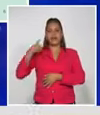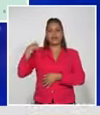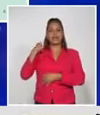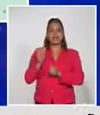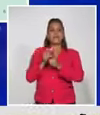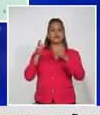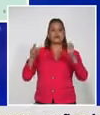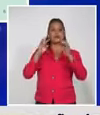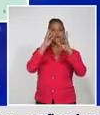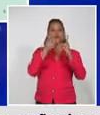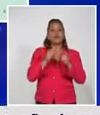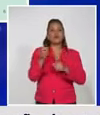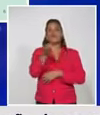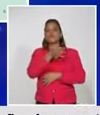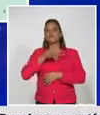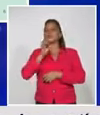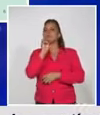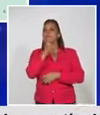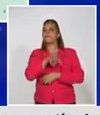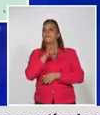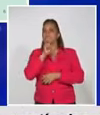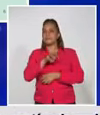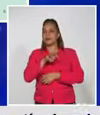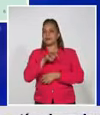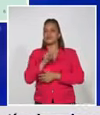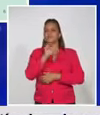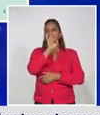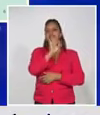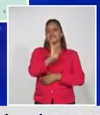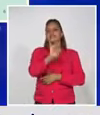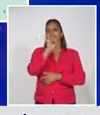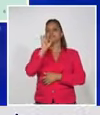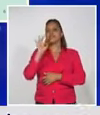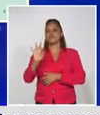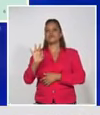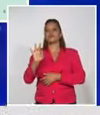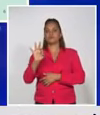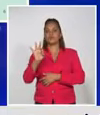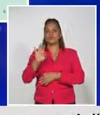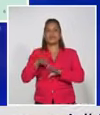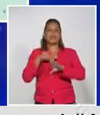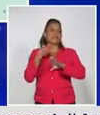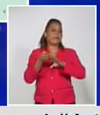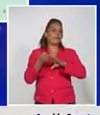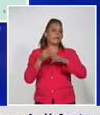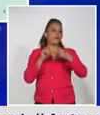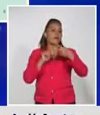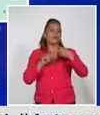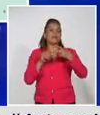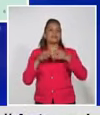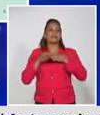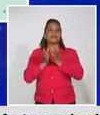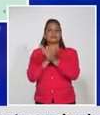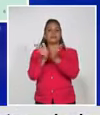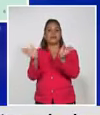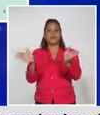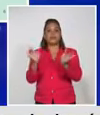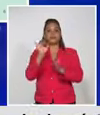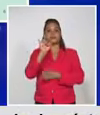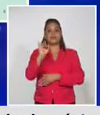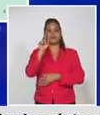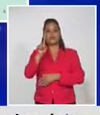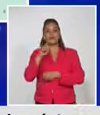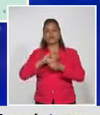del municipio Marianao, 78. Después le sigue San Miguel del Padrón con 71, Arroyo Naranjo